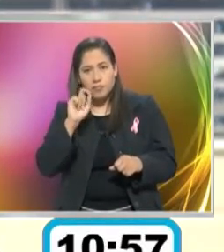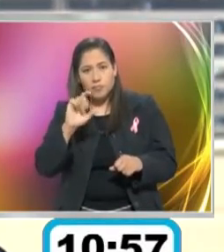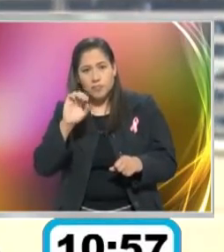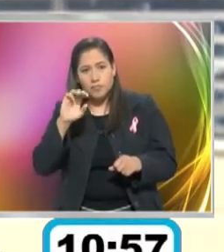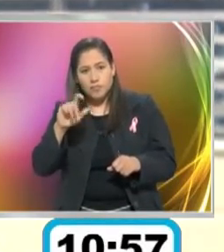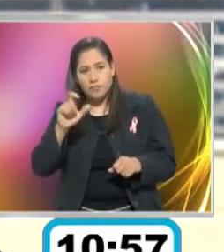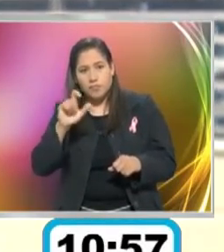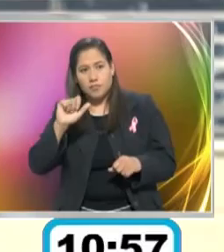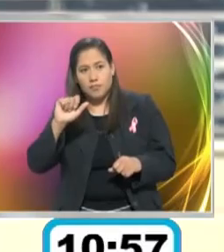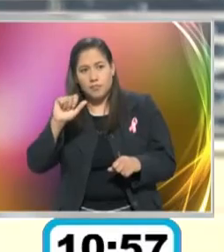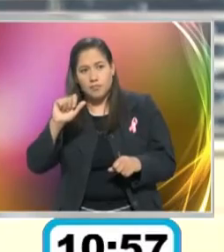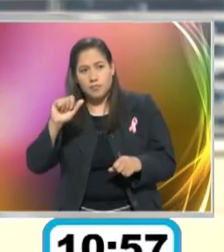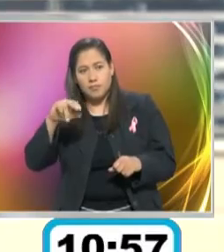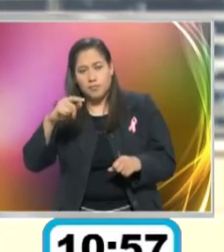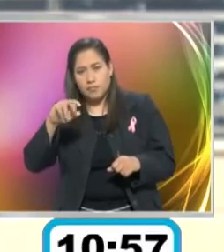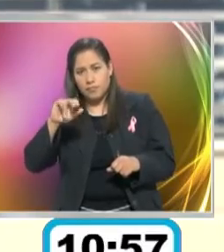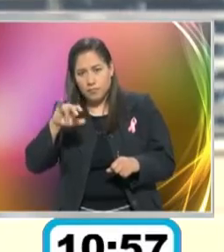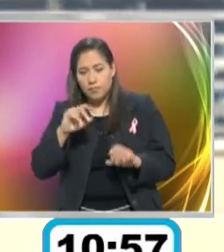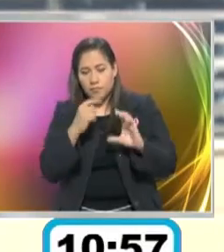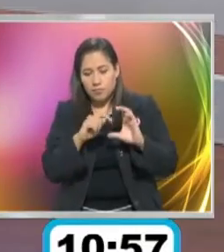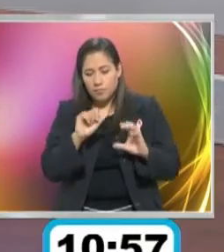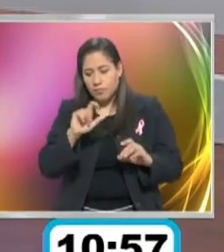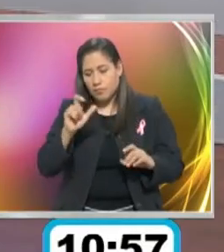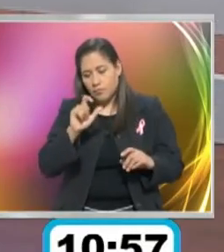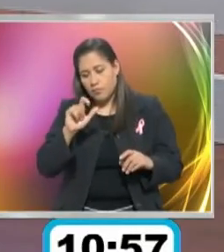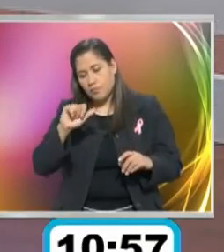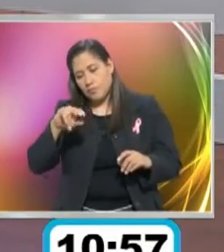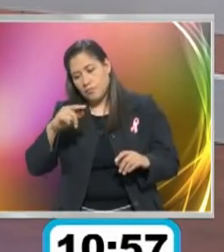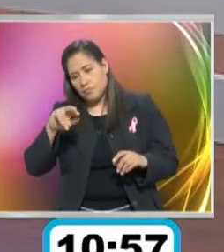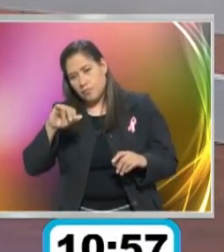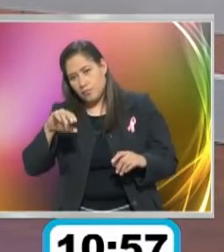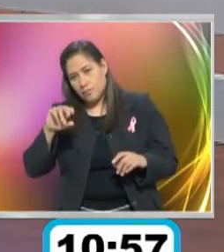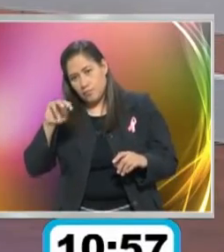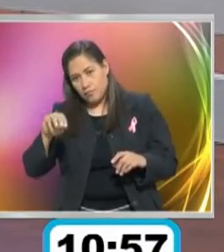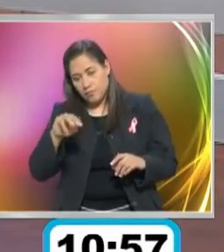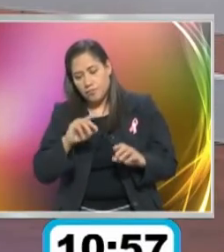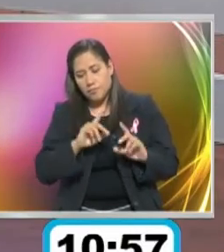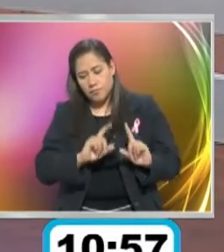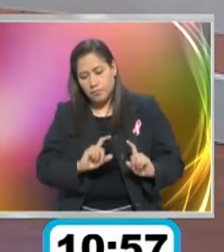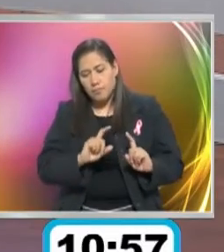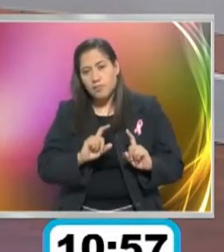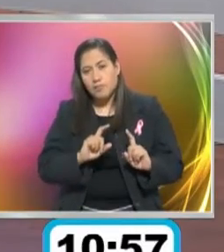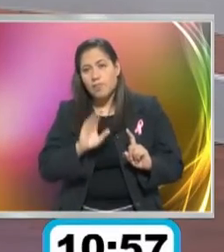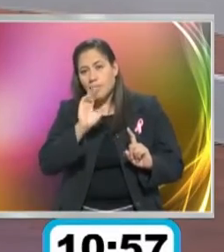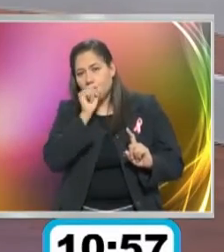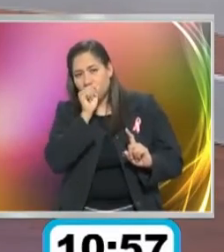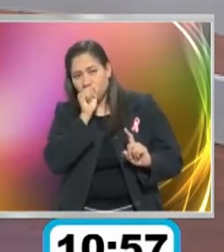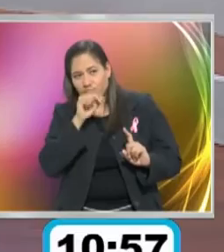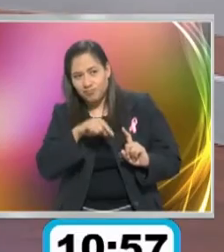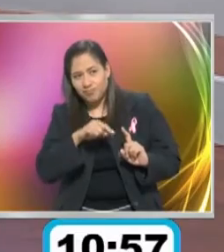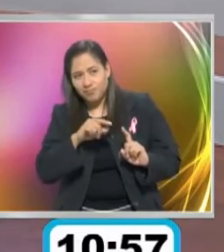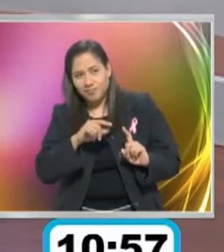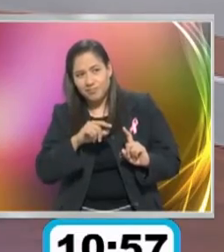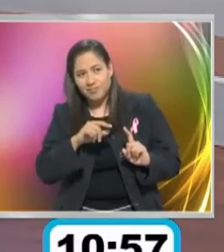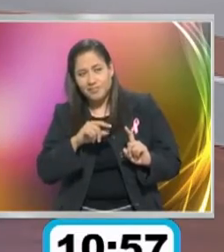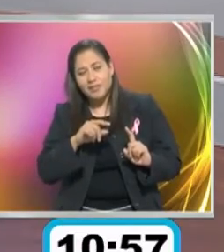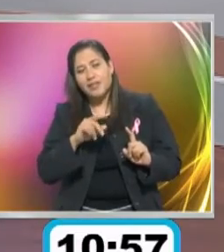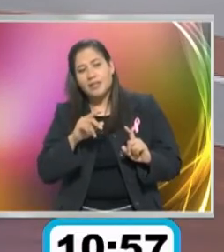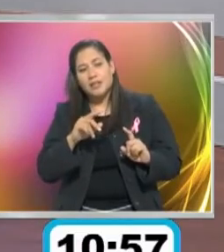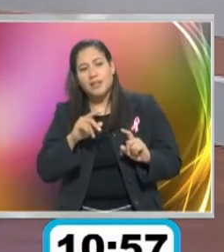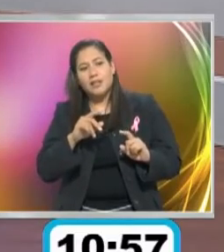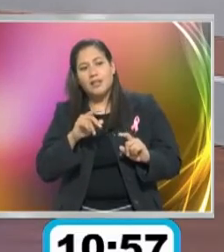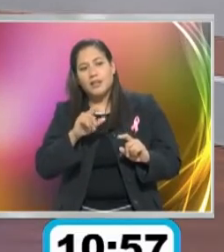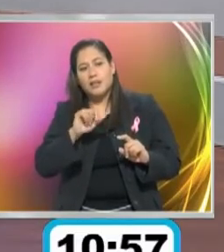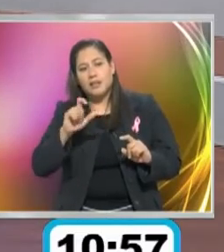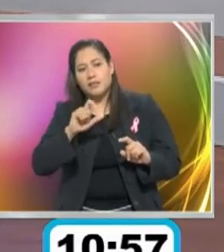www.facebook.com/Alex Anguiano Oficial. En Twitter estoy como Alex Anguiano M. Y en Instagram, que es como el chismoso, estoy como Alex Anguiano Music.